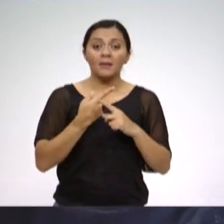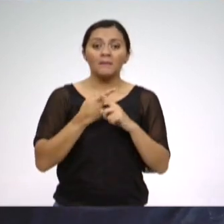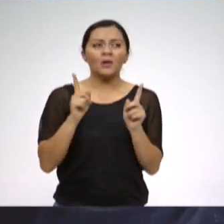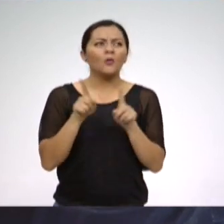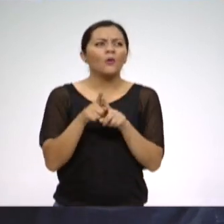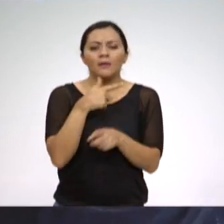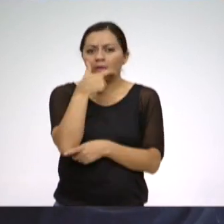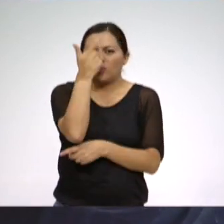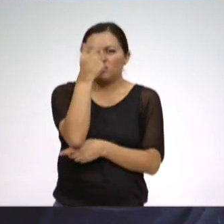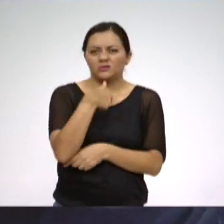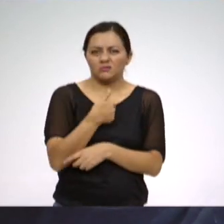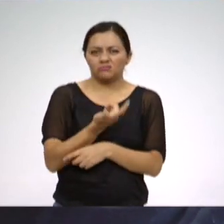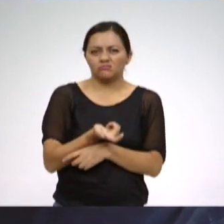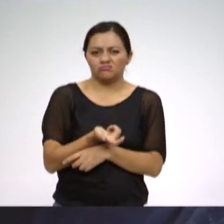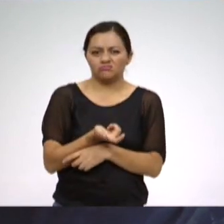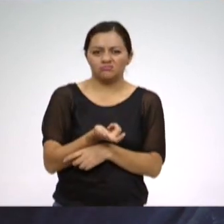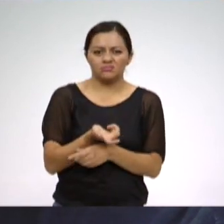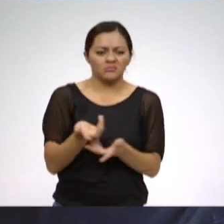nos da